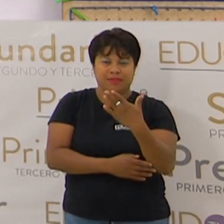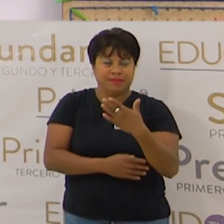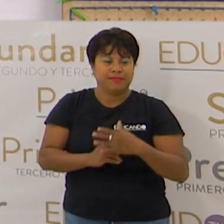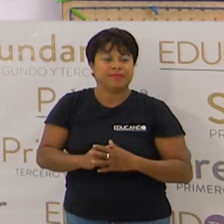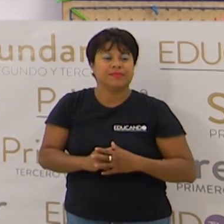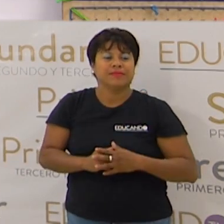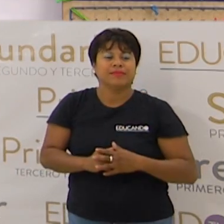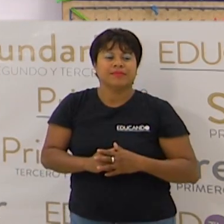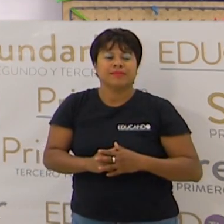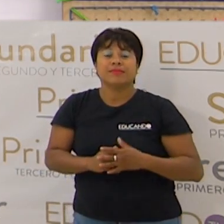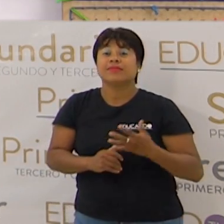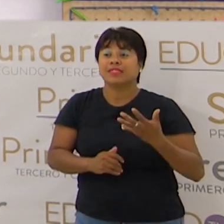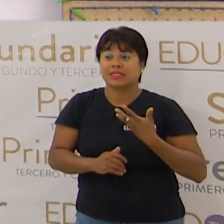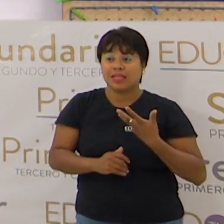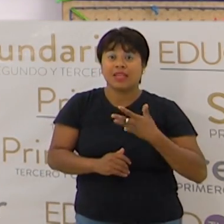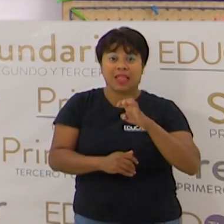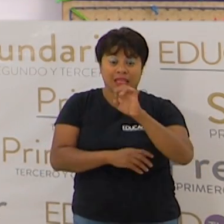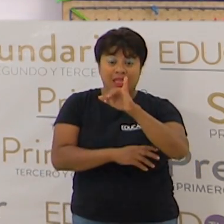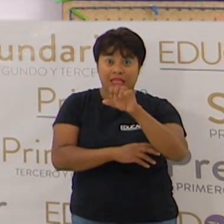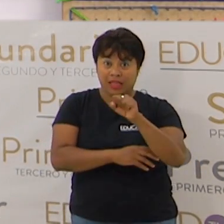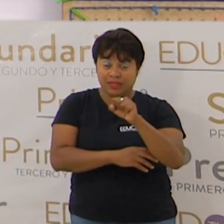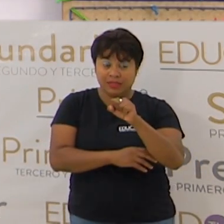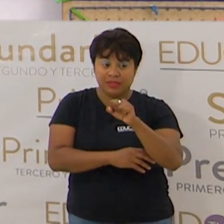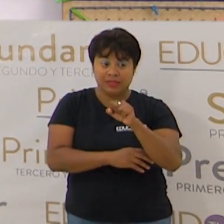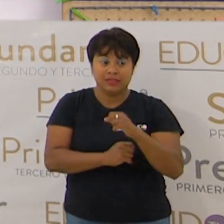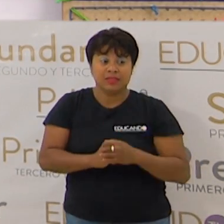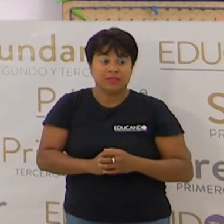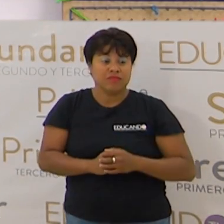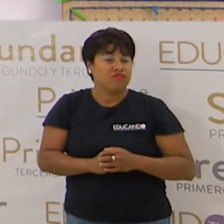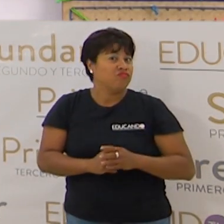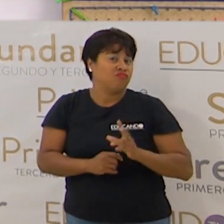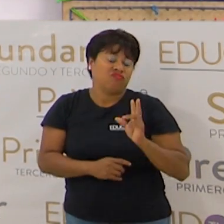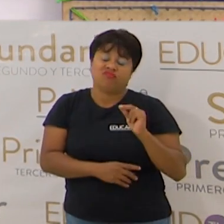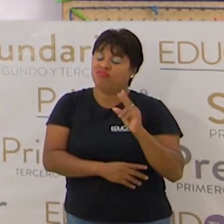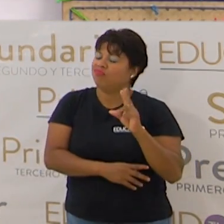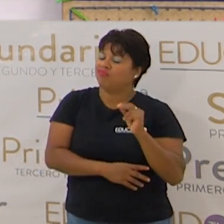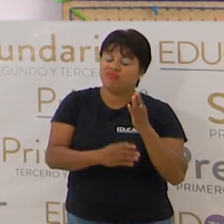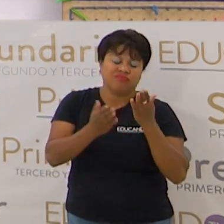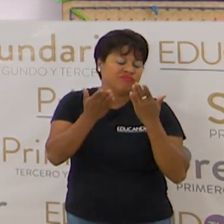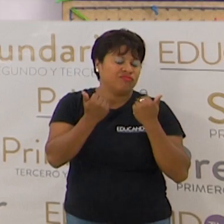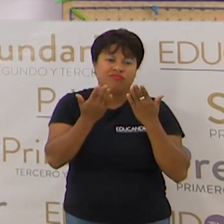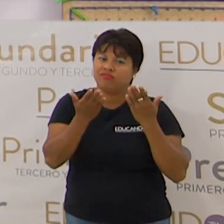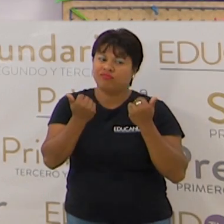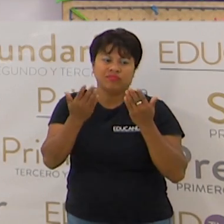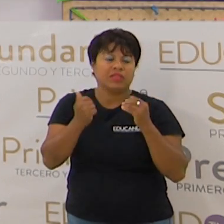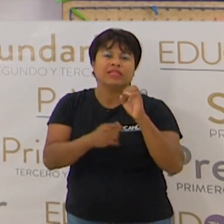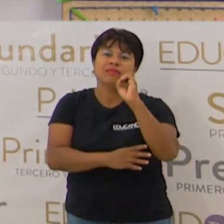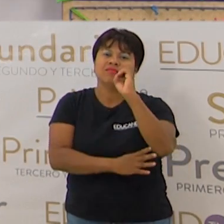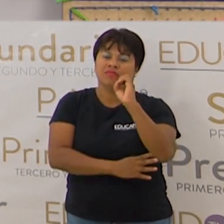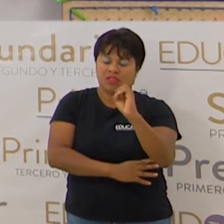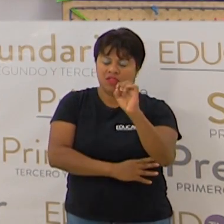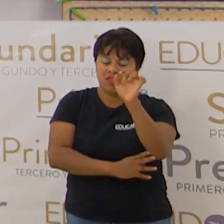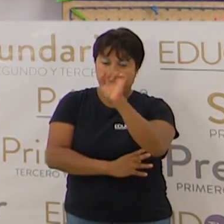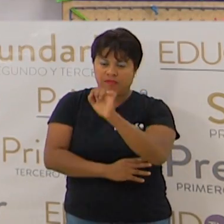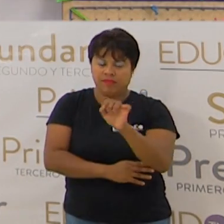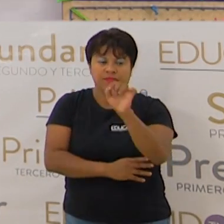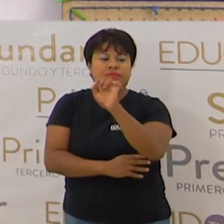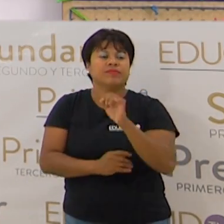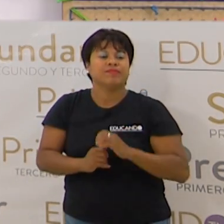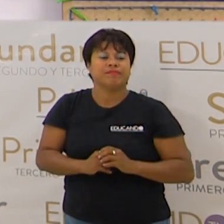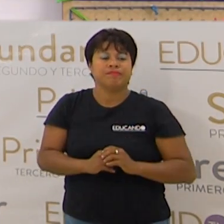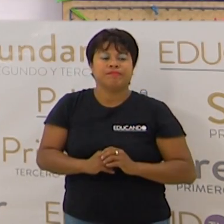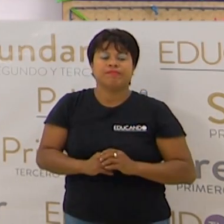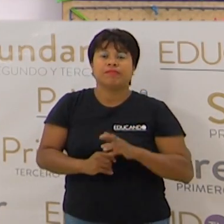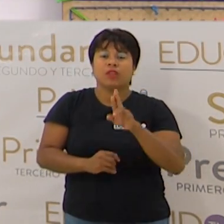bien. ¿Tendría ejes de simetría? No tiene, por lo tanto vamos a poner